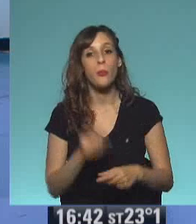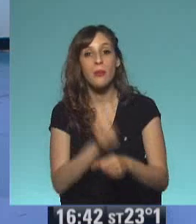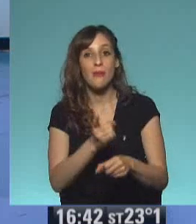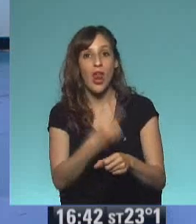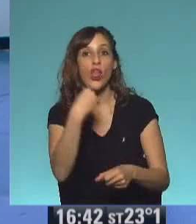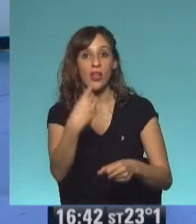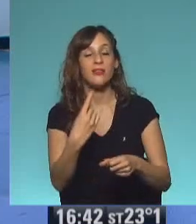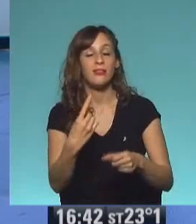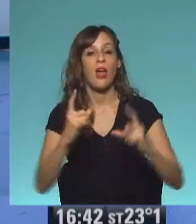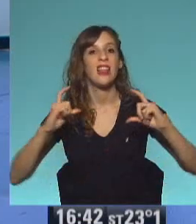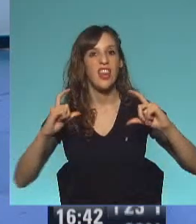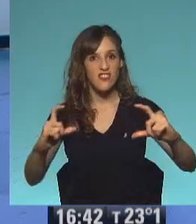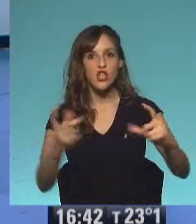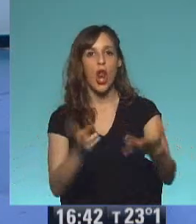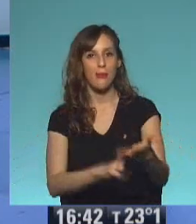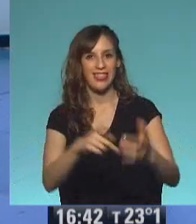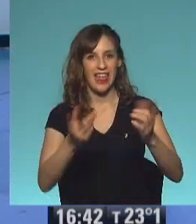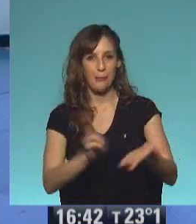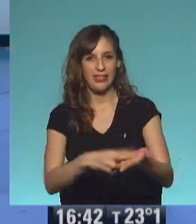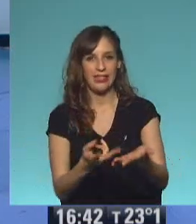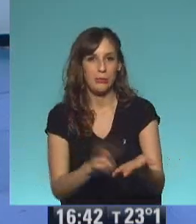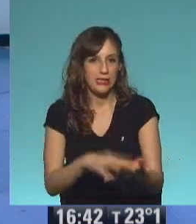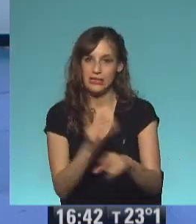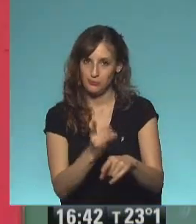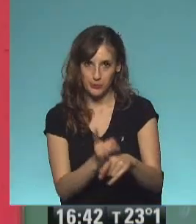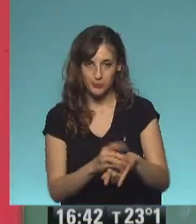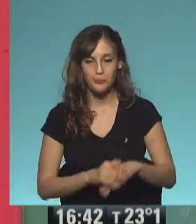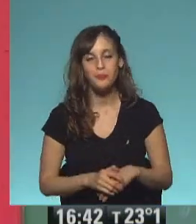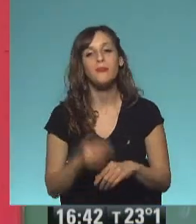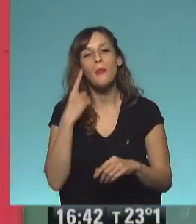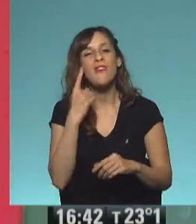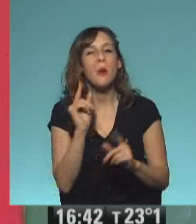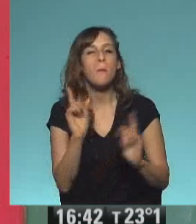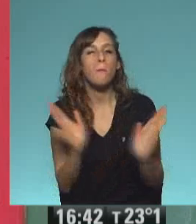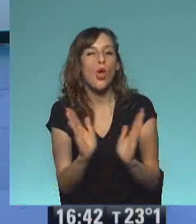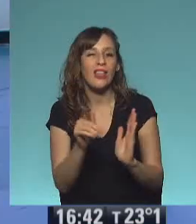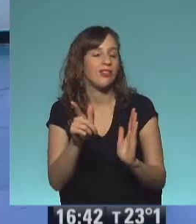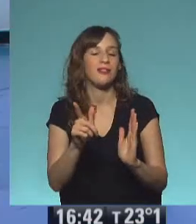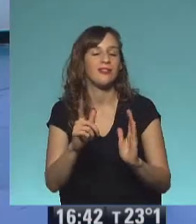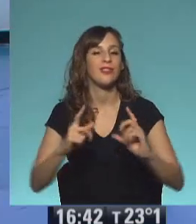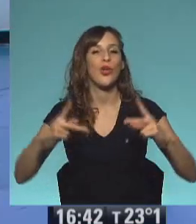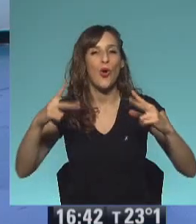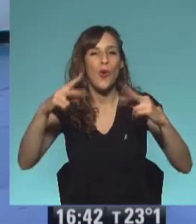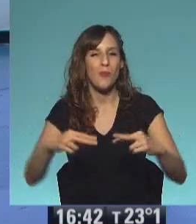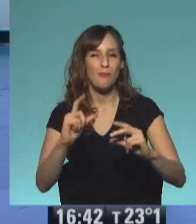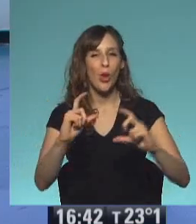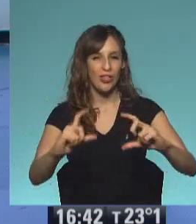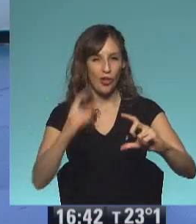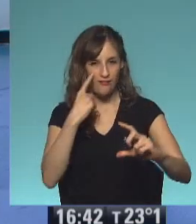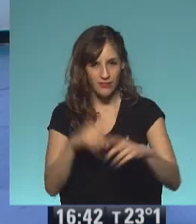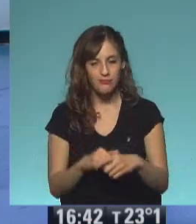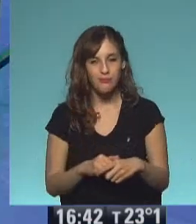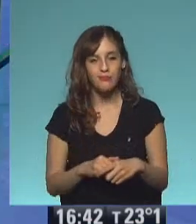vamos a analizar dos de las estrofas porque como bien en sí y si sigue pero acá lo hacemos cortito y al pie ahí estás que